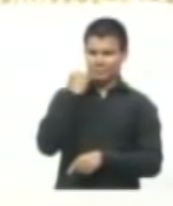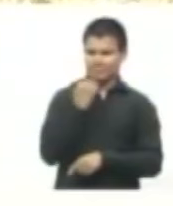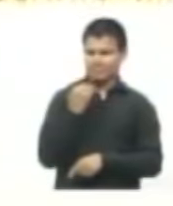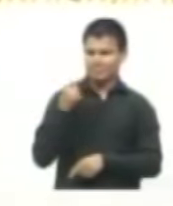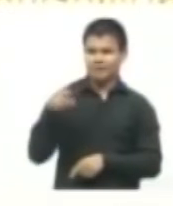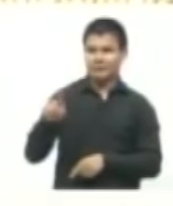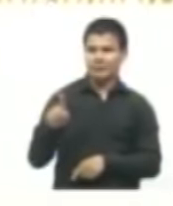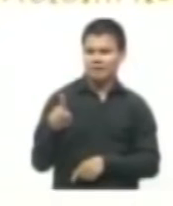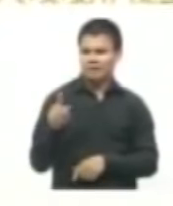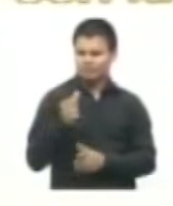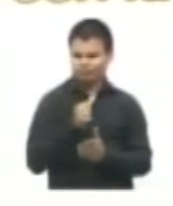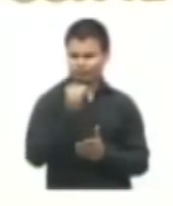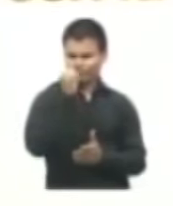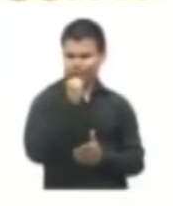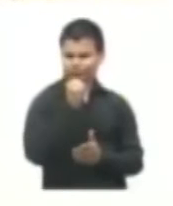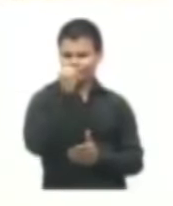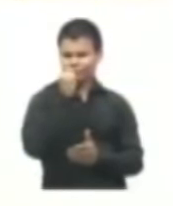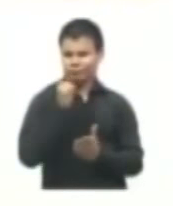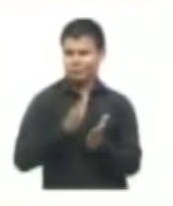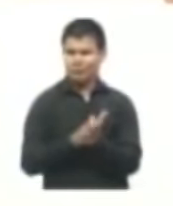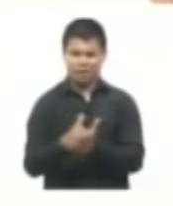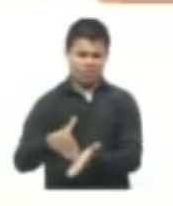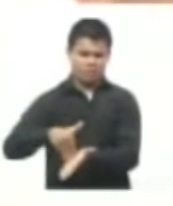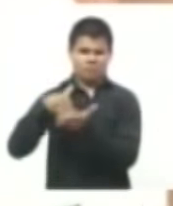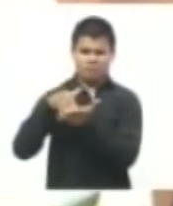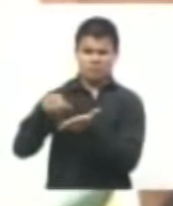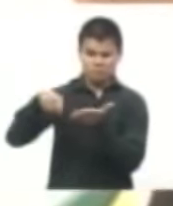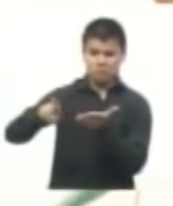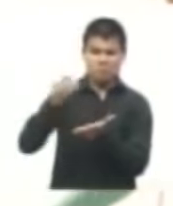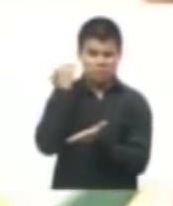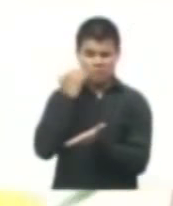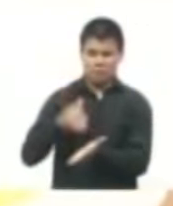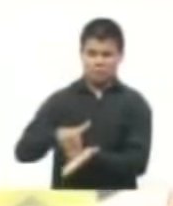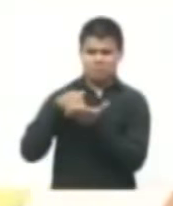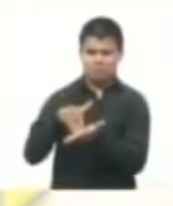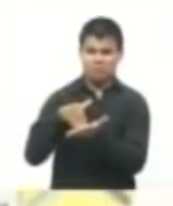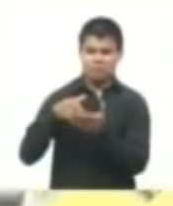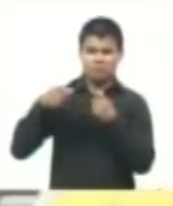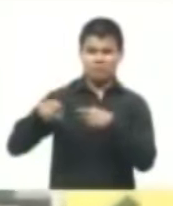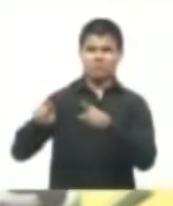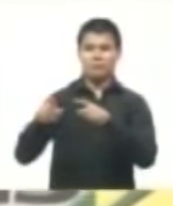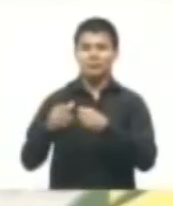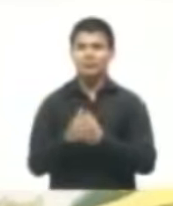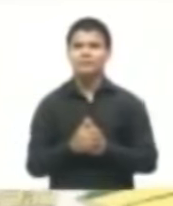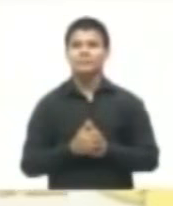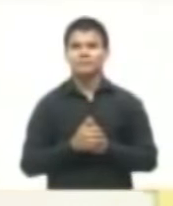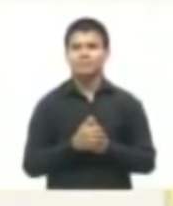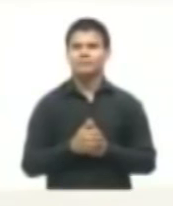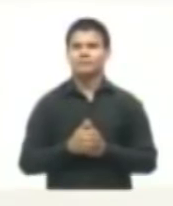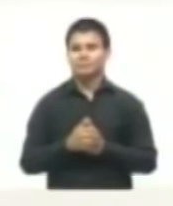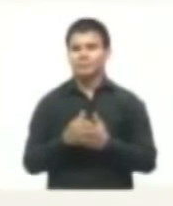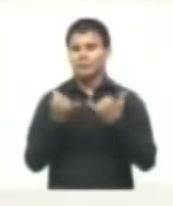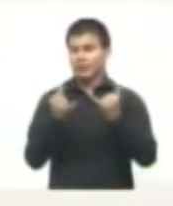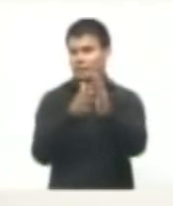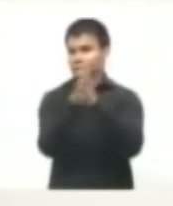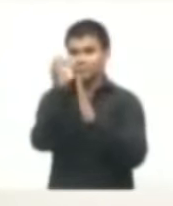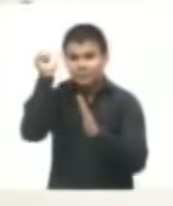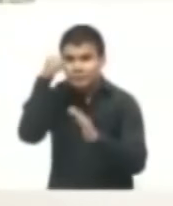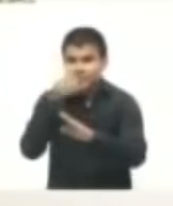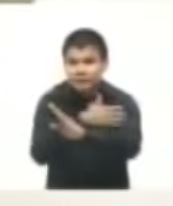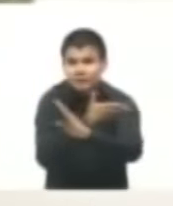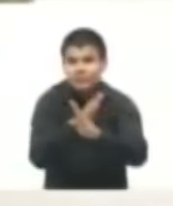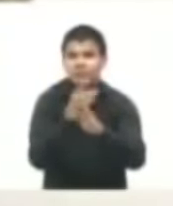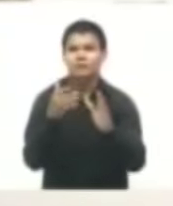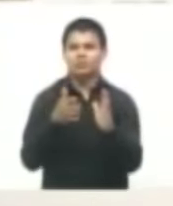se engancha, ella es la chacha. Y hoy nos visitó Diego Daz, el compositor de grandes temas como La Chacha, La Borrachera,